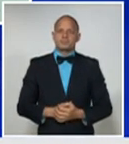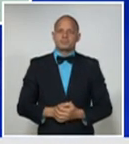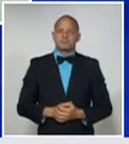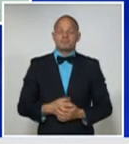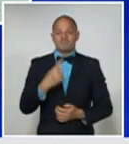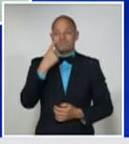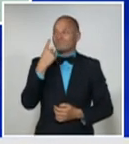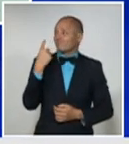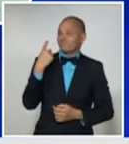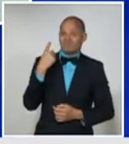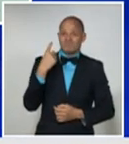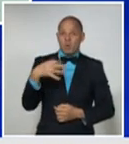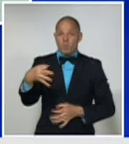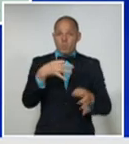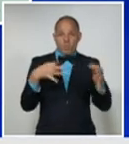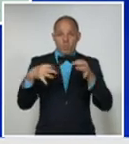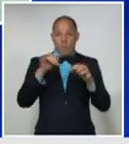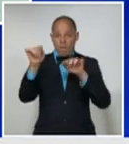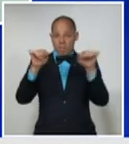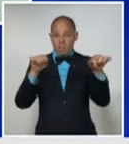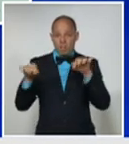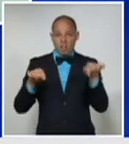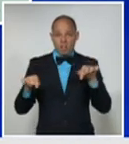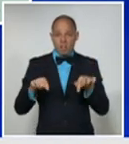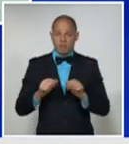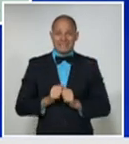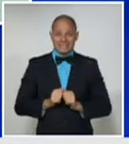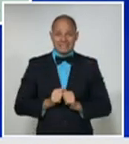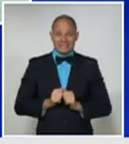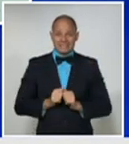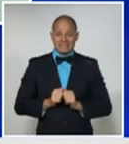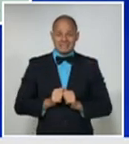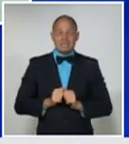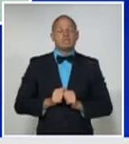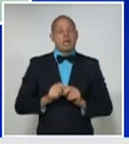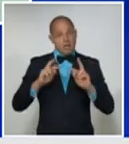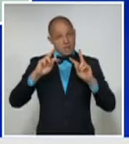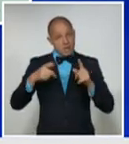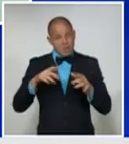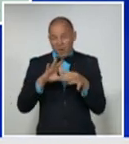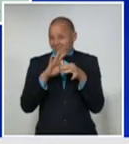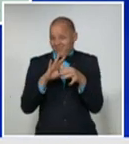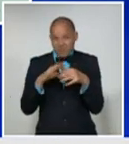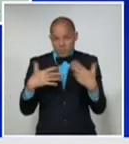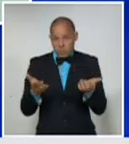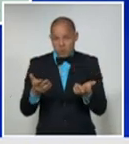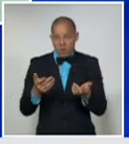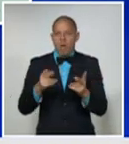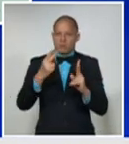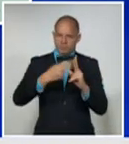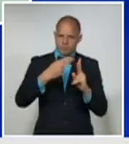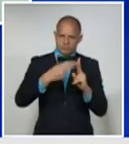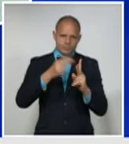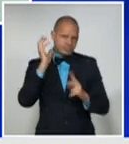disperso en su territorio, aunque la complejidad mayor está en Bayamo y en Manzanillo.